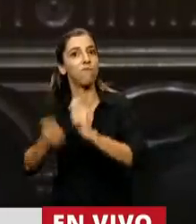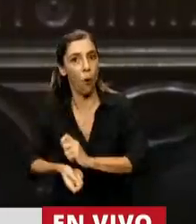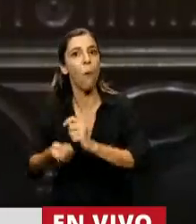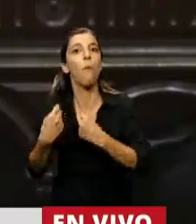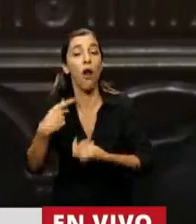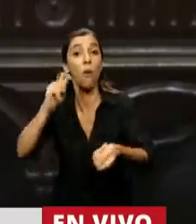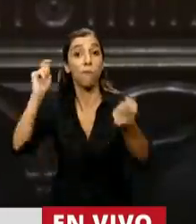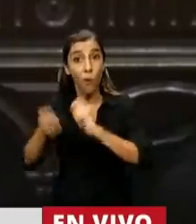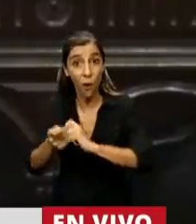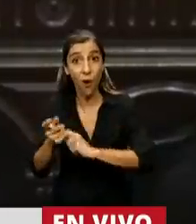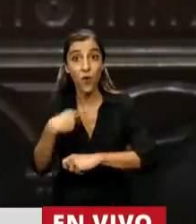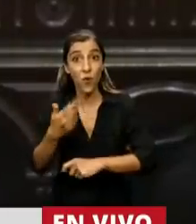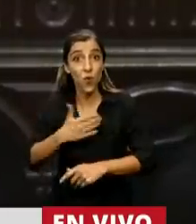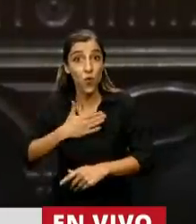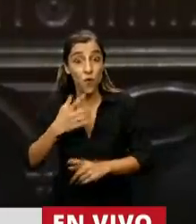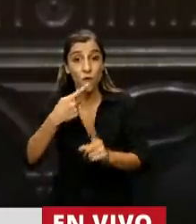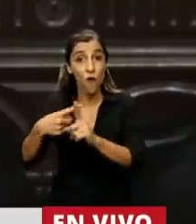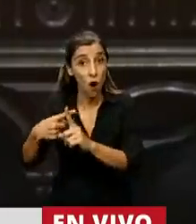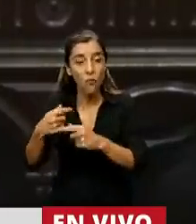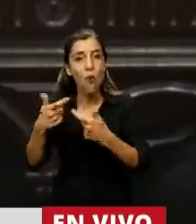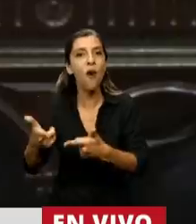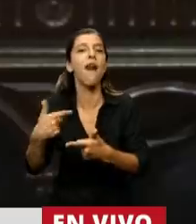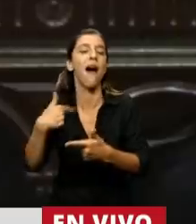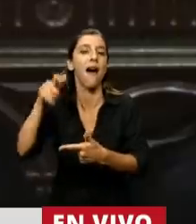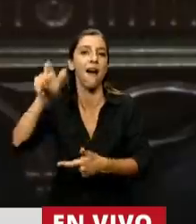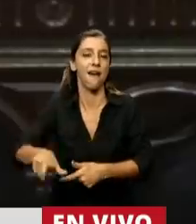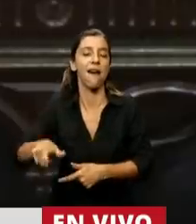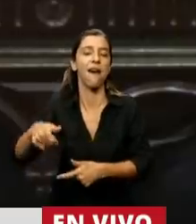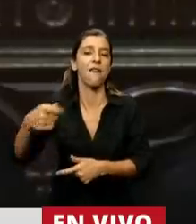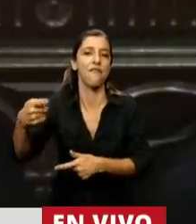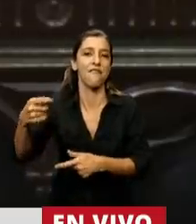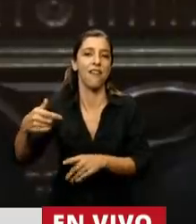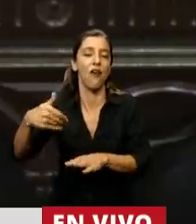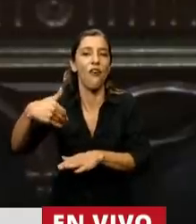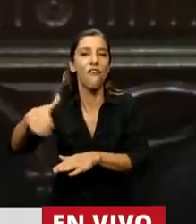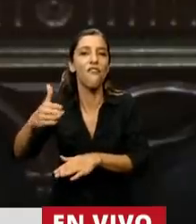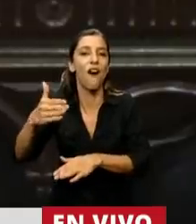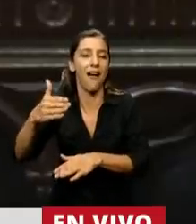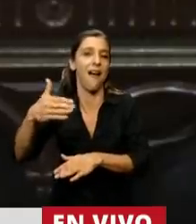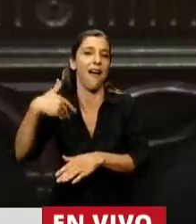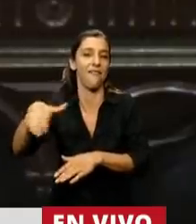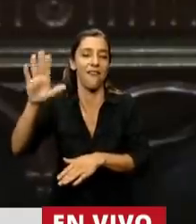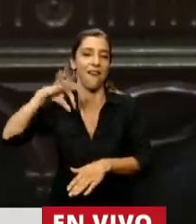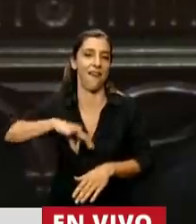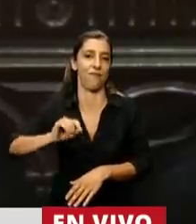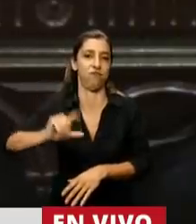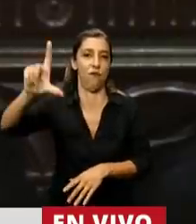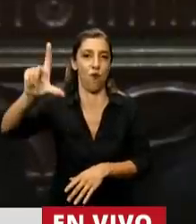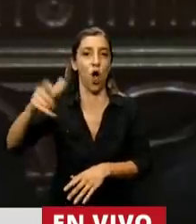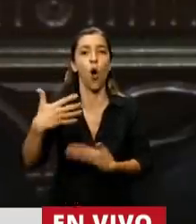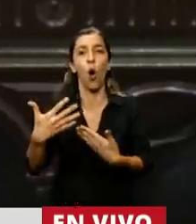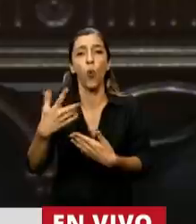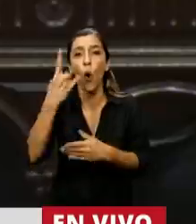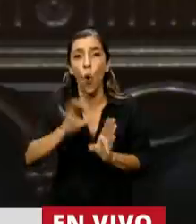recuperar aquellos que perdieron durante cuatro años lo van a recuperar todo el año que viene por supuesto que no por supuesto que